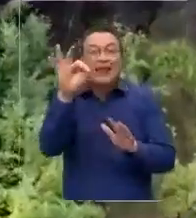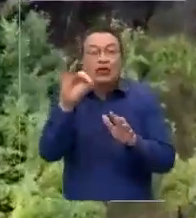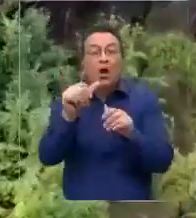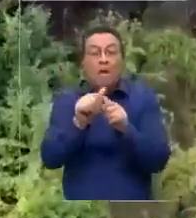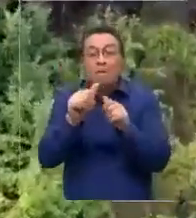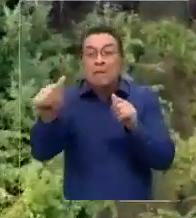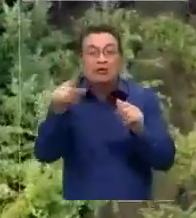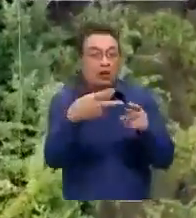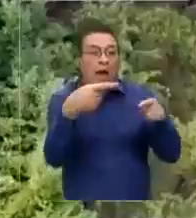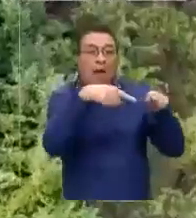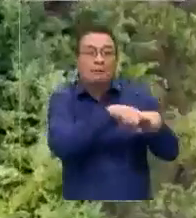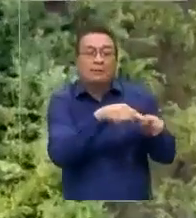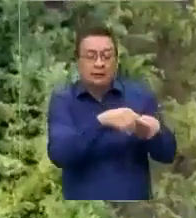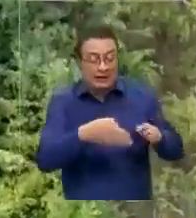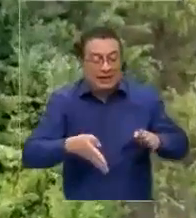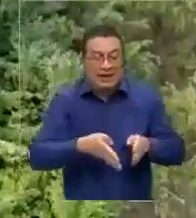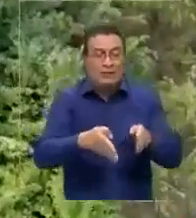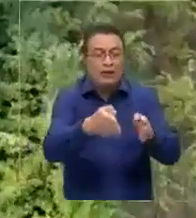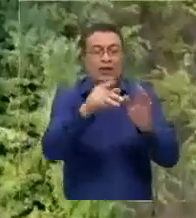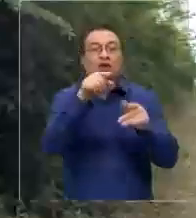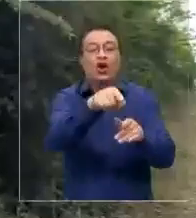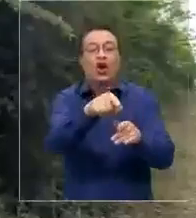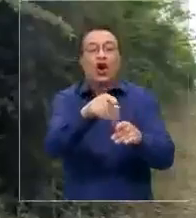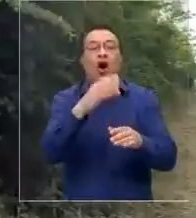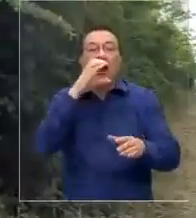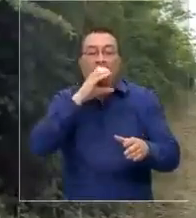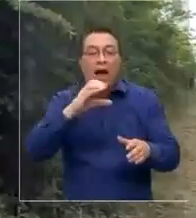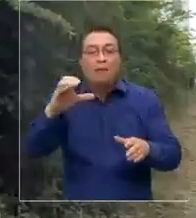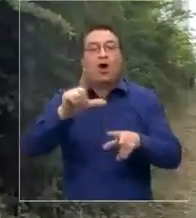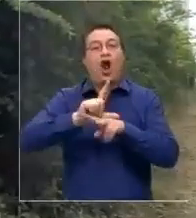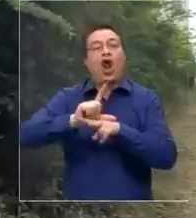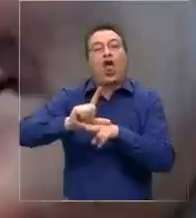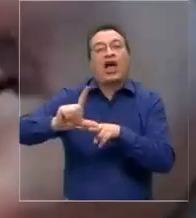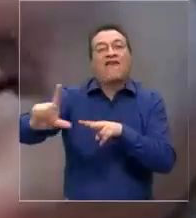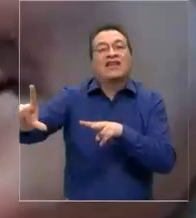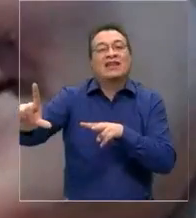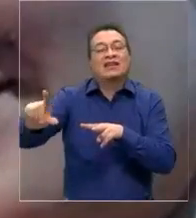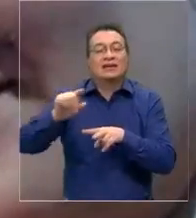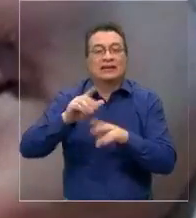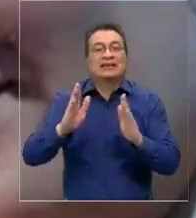con su pareja, en el camino rural San Gabriel en Longaví.